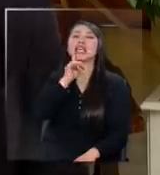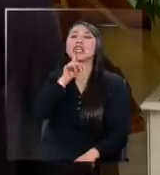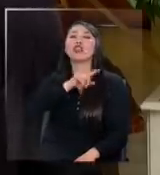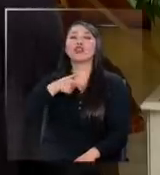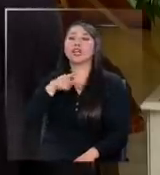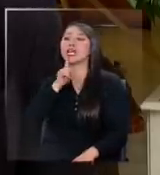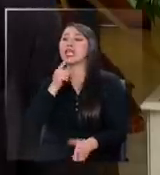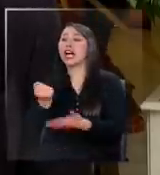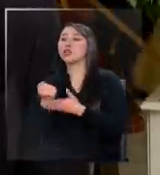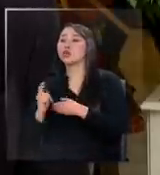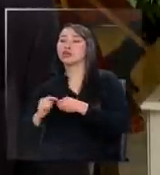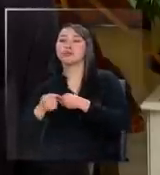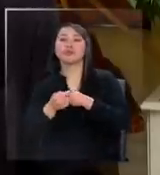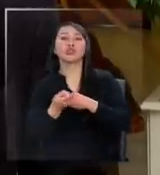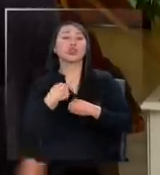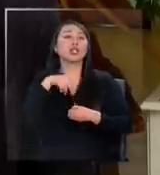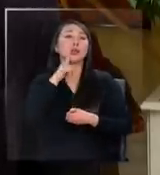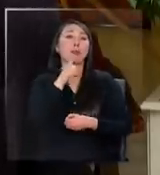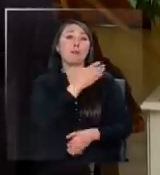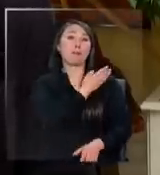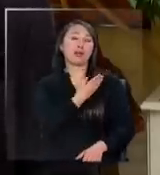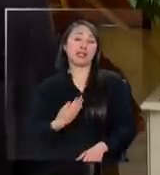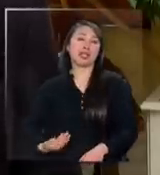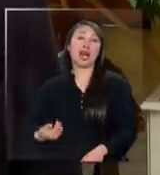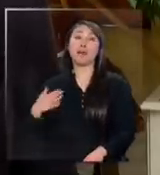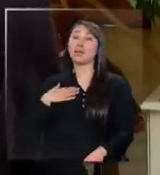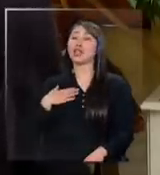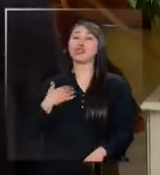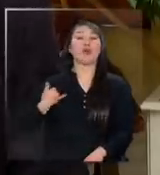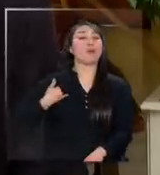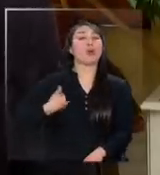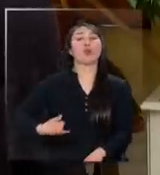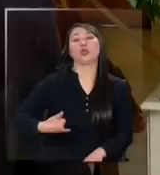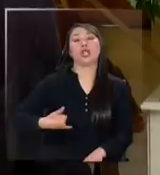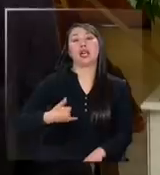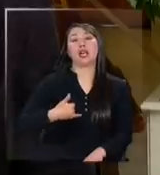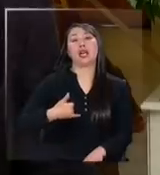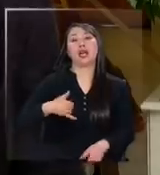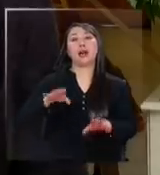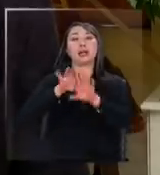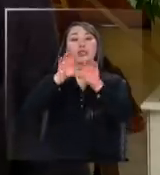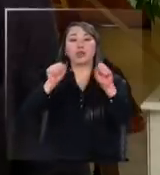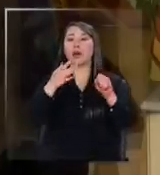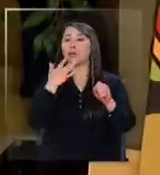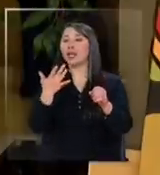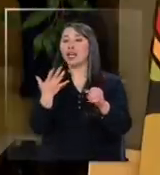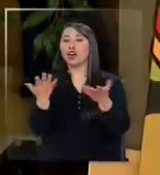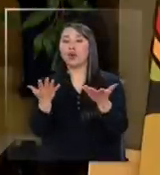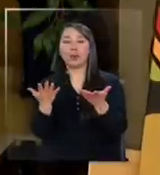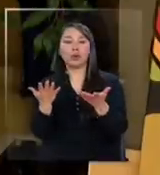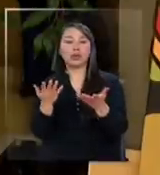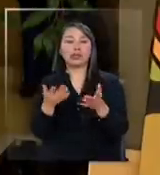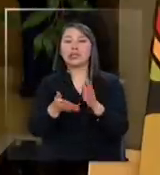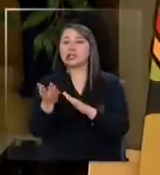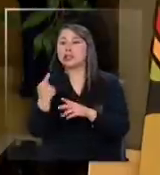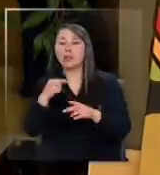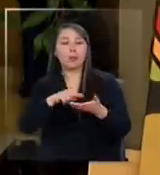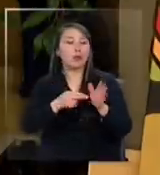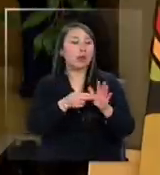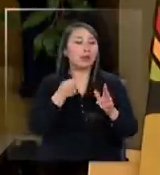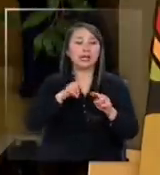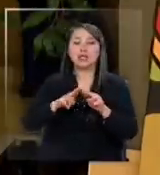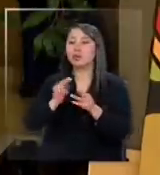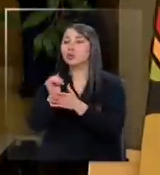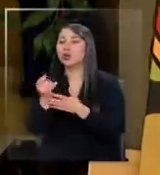régimen presidencial. A mí no me gusta el sistema presidencial porque no tiene salidas institucionales a las crisis. Si este fuera un sistema